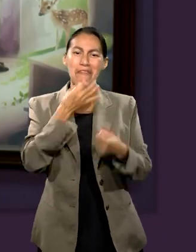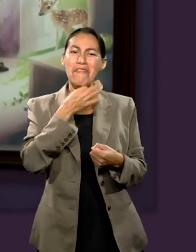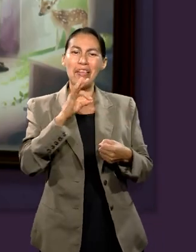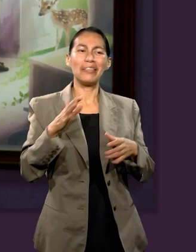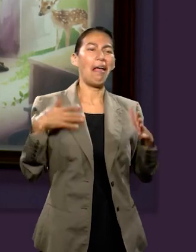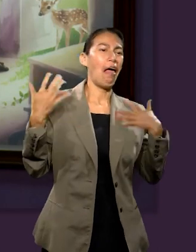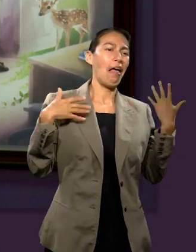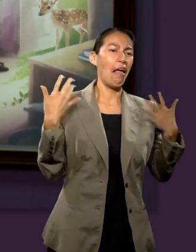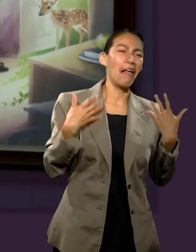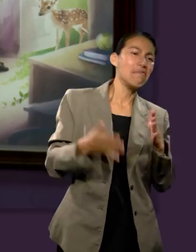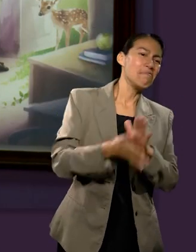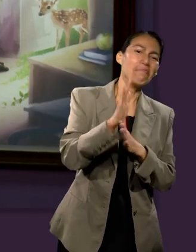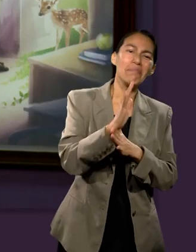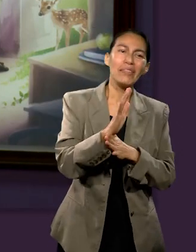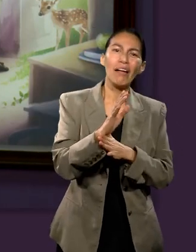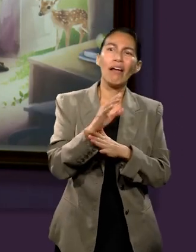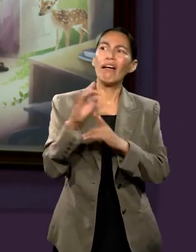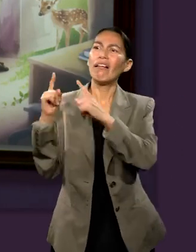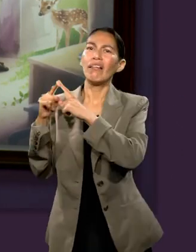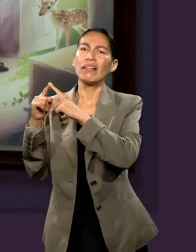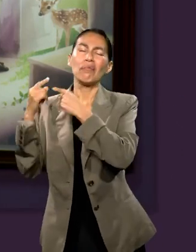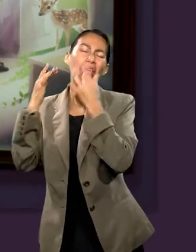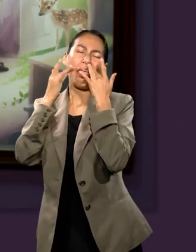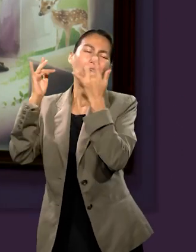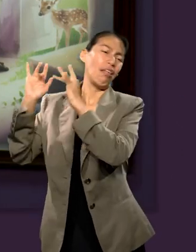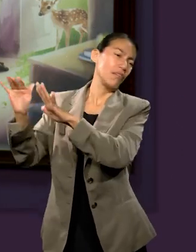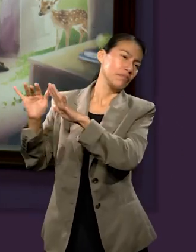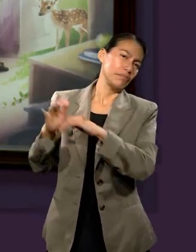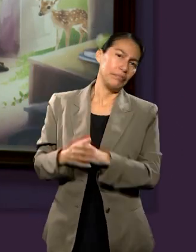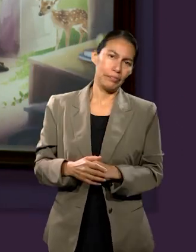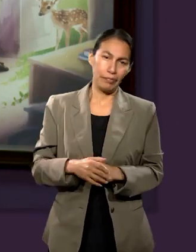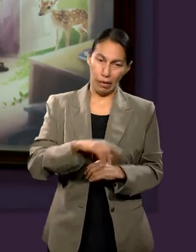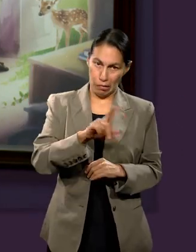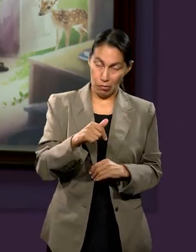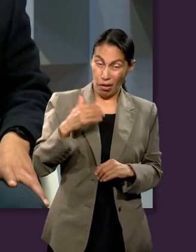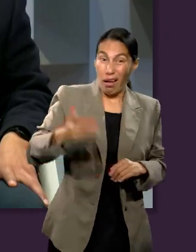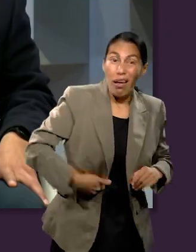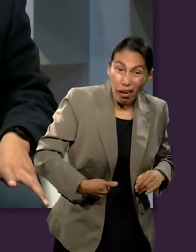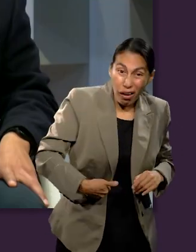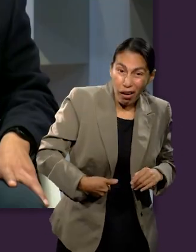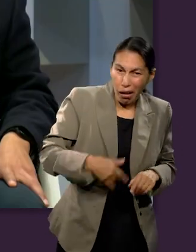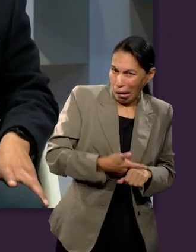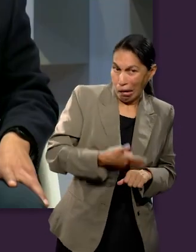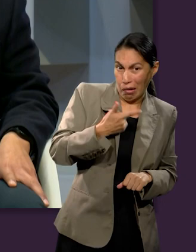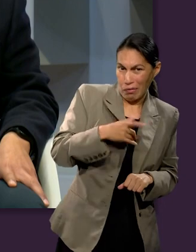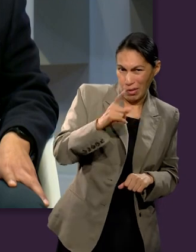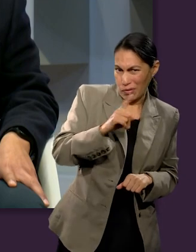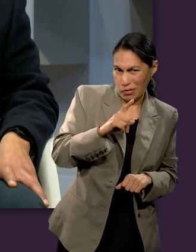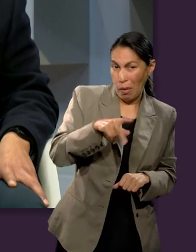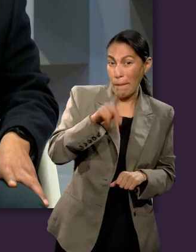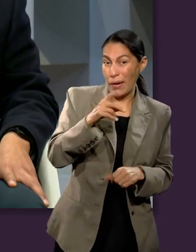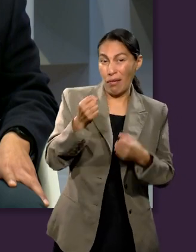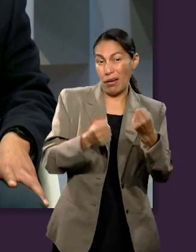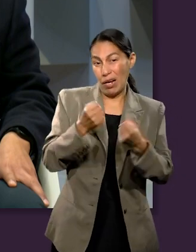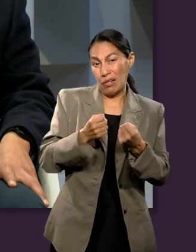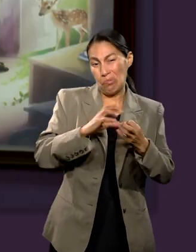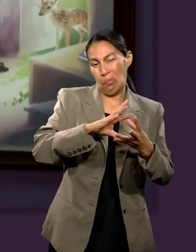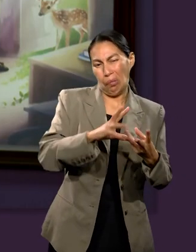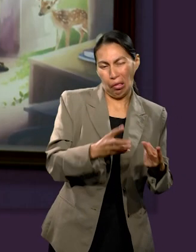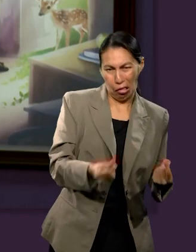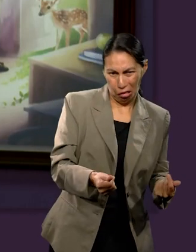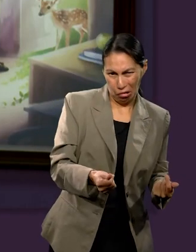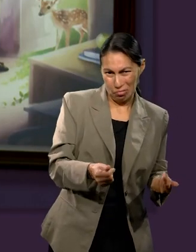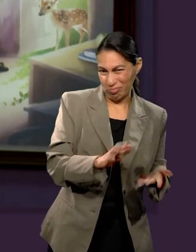porque con el carro Pues iba a fiestas y todo eso a fin de cuentas pues él tuvo un accidente No Fue grave pero pues el carro